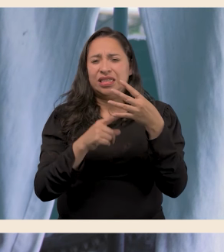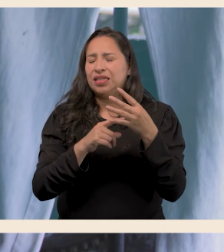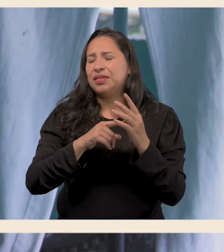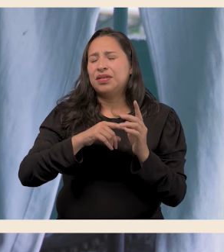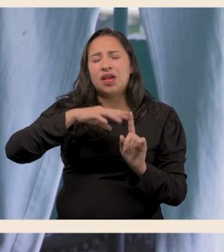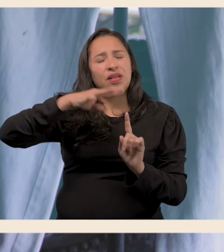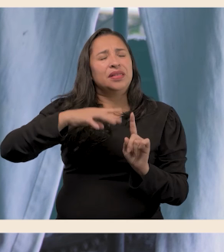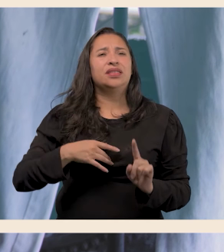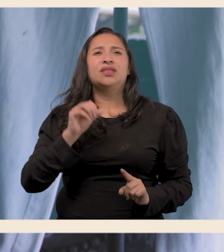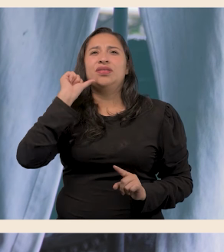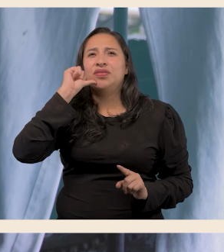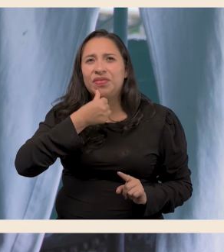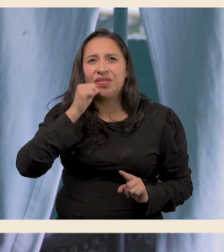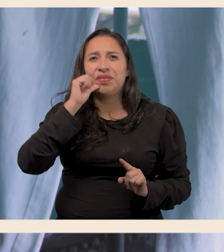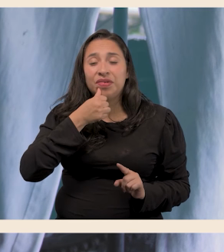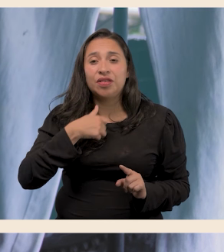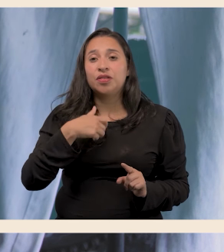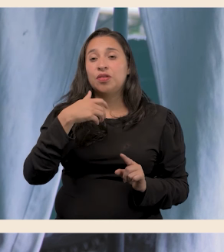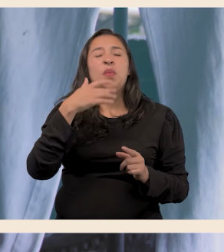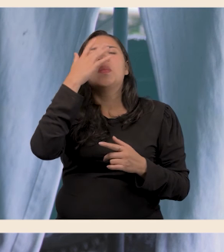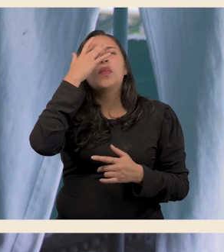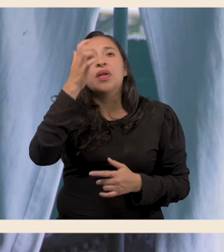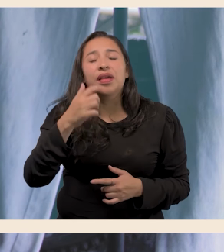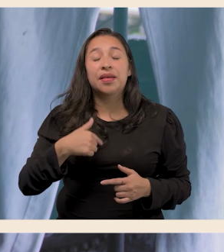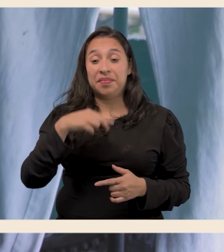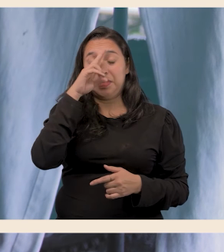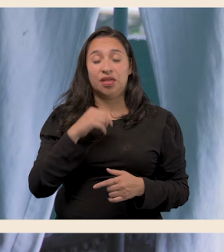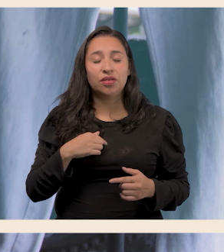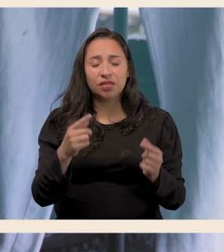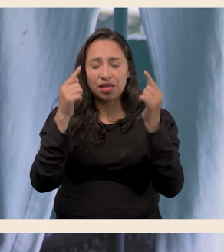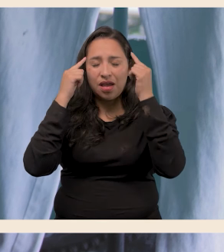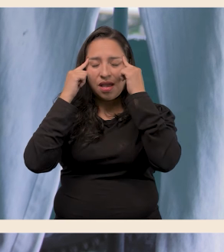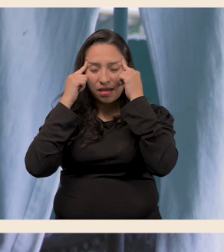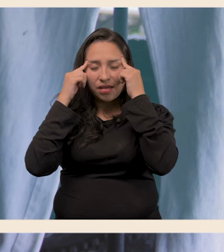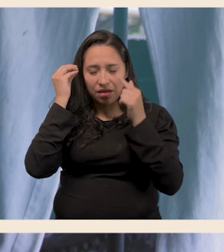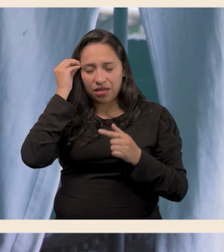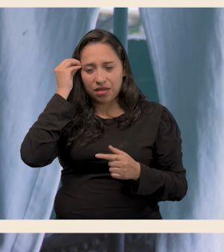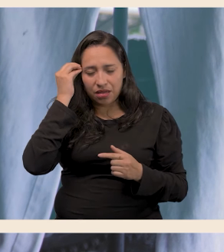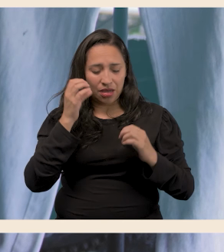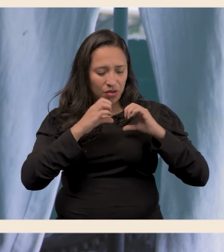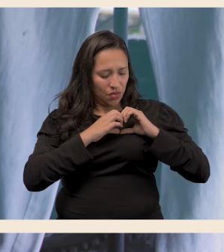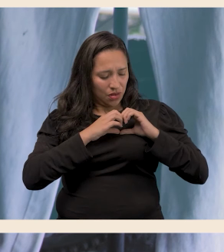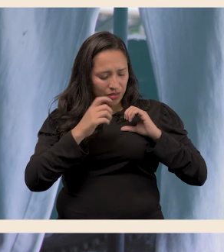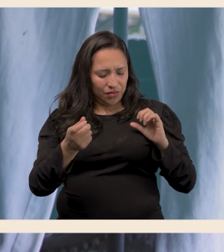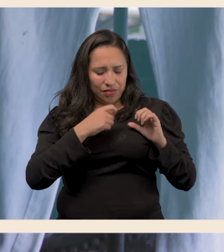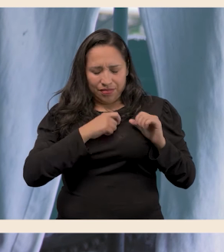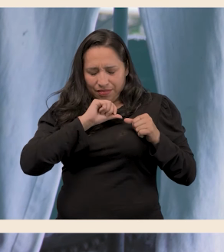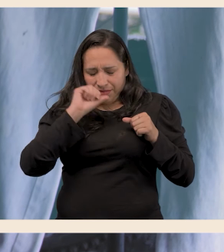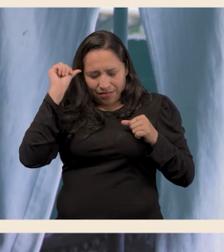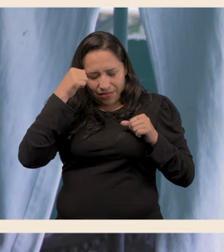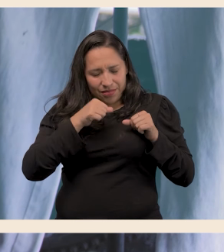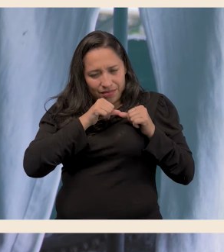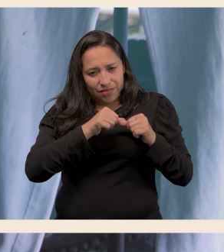mí es un sufrimiento porque ellos están aquí y están acá. Y lo que digo, mi vientre se